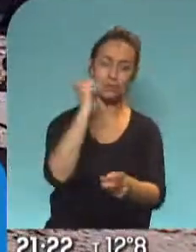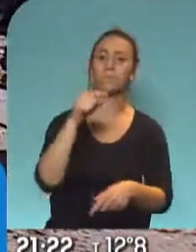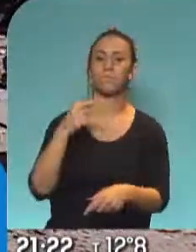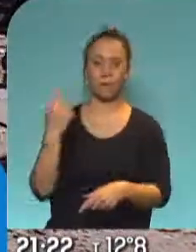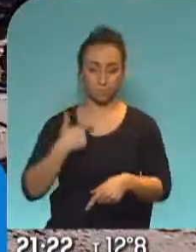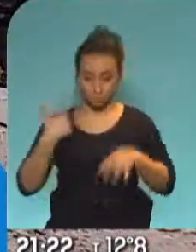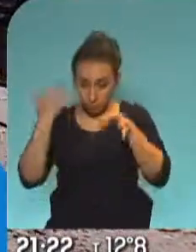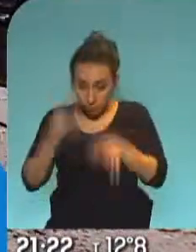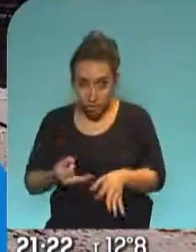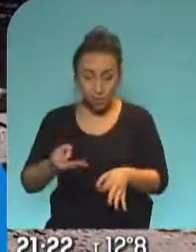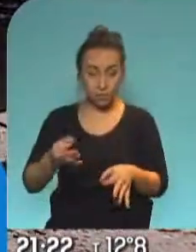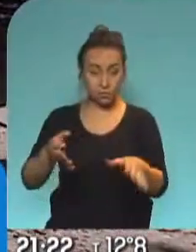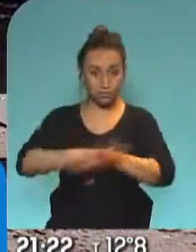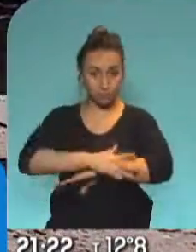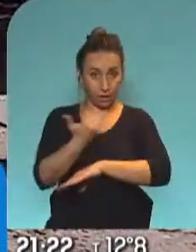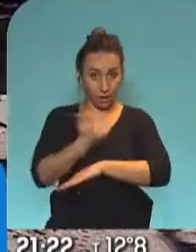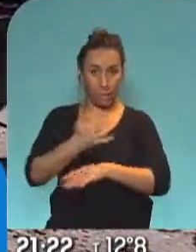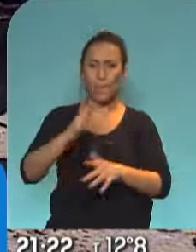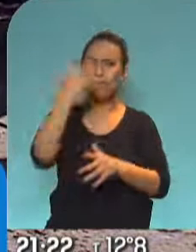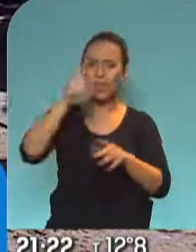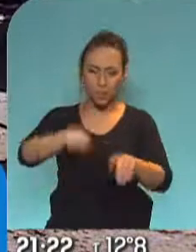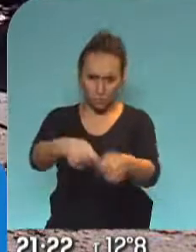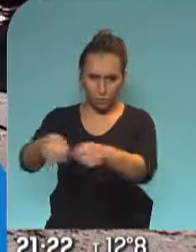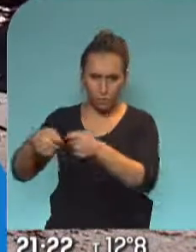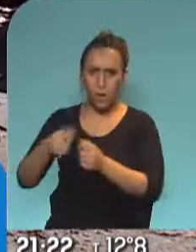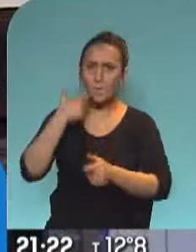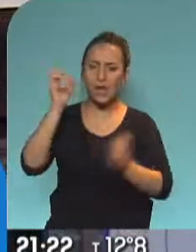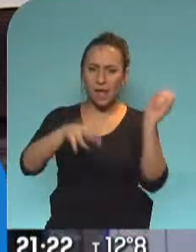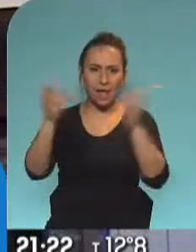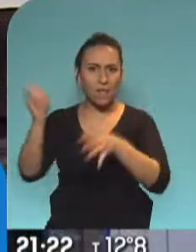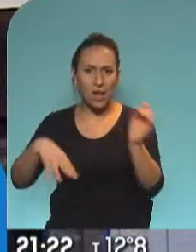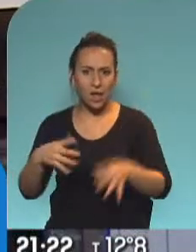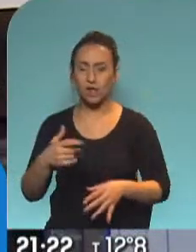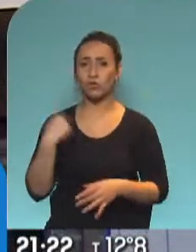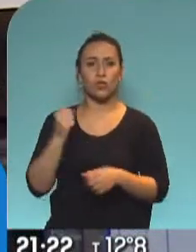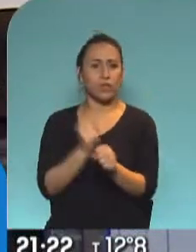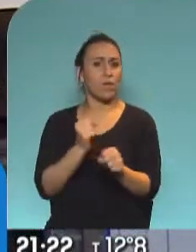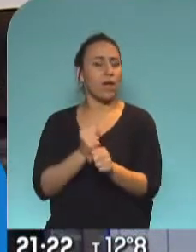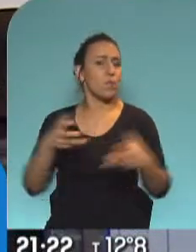hay piedra. Nosotros trabajamos en equipo. Desde siempre la estiva se trabaja de a 2, de a